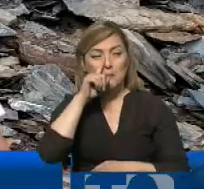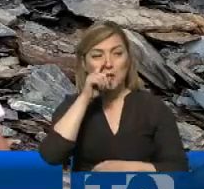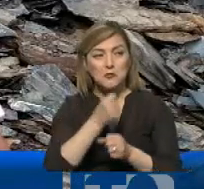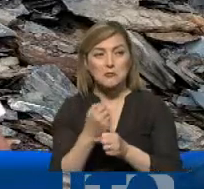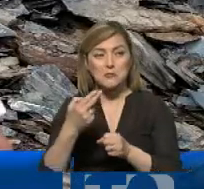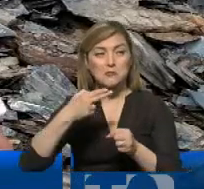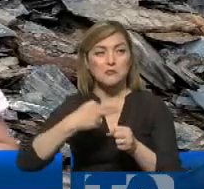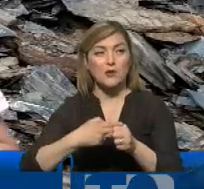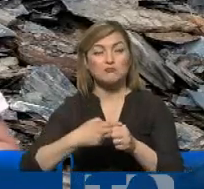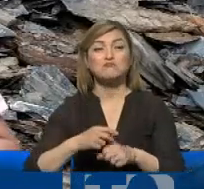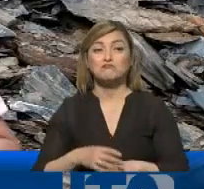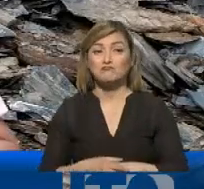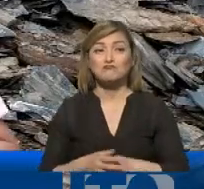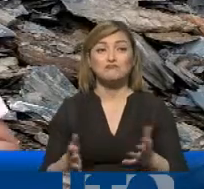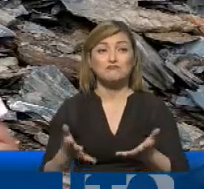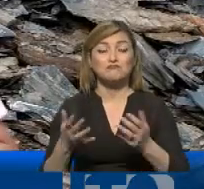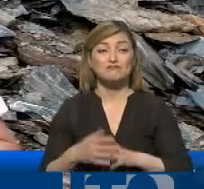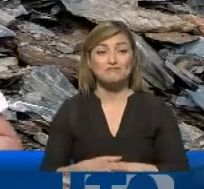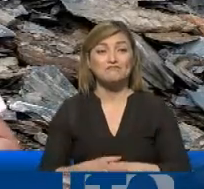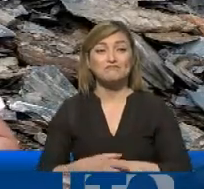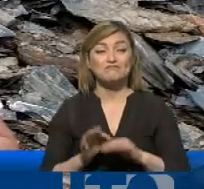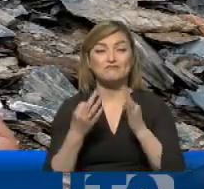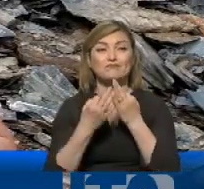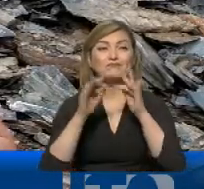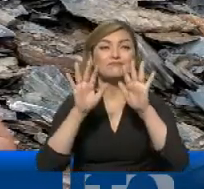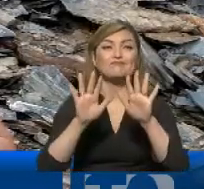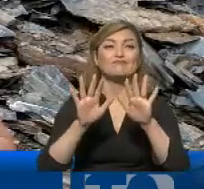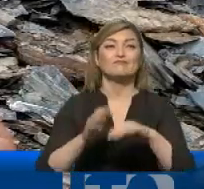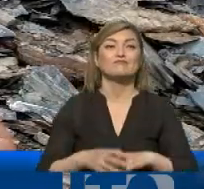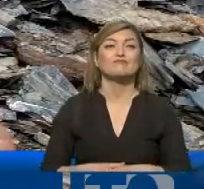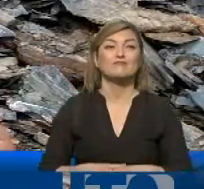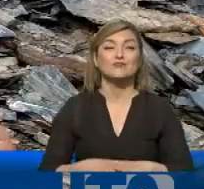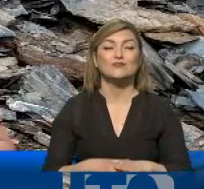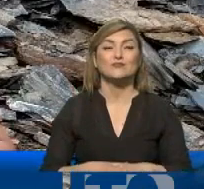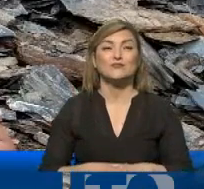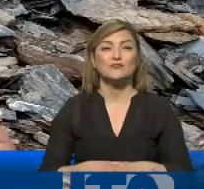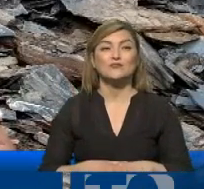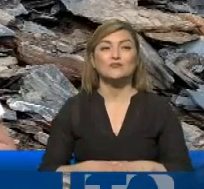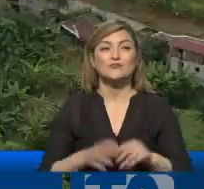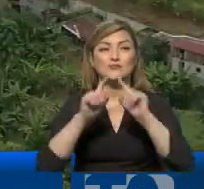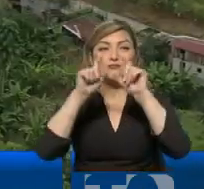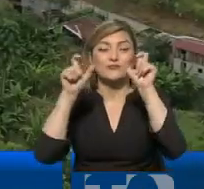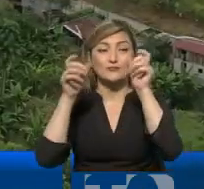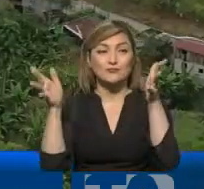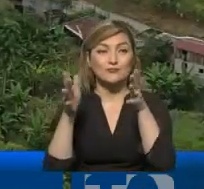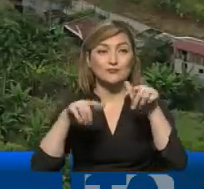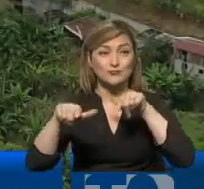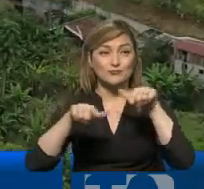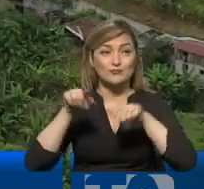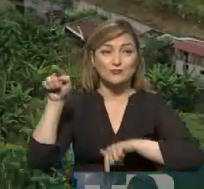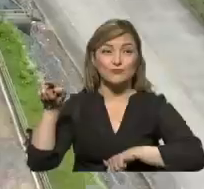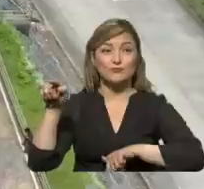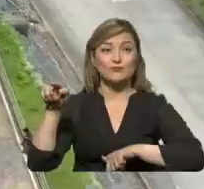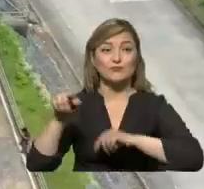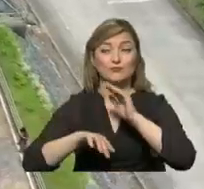parroquia por el día de hoy. Estamos con 10 familias ya formando una pequeña microempresa. En esa zona donde están